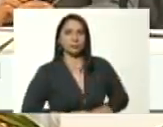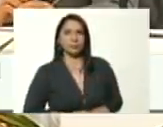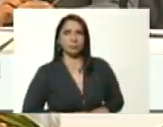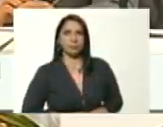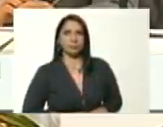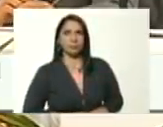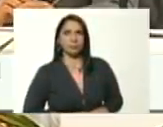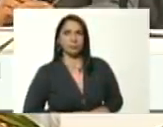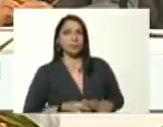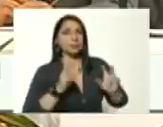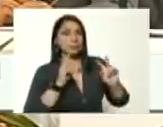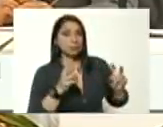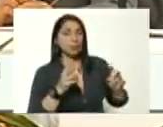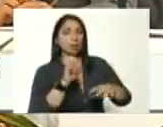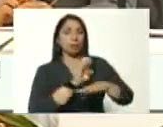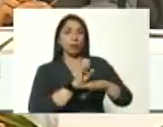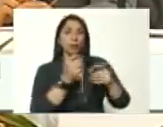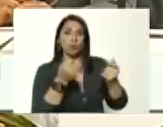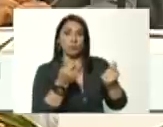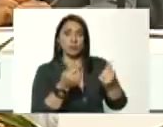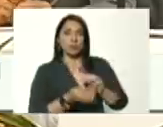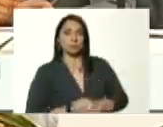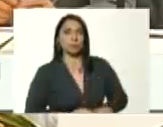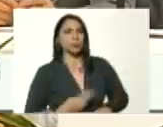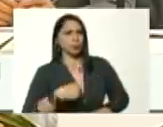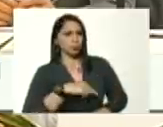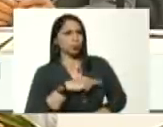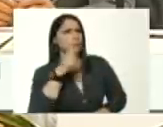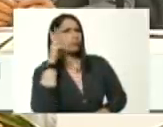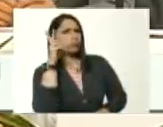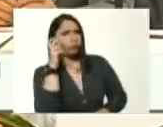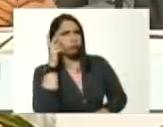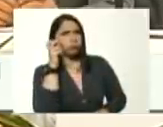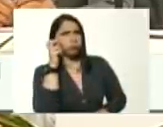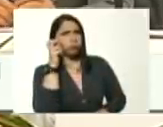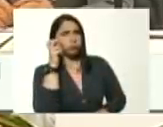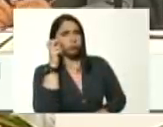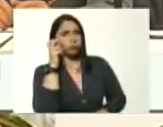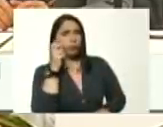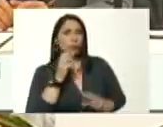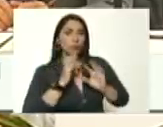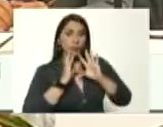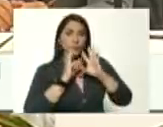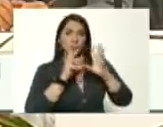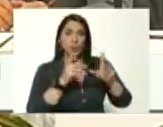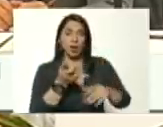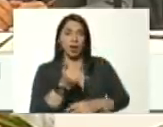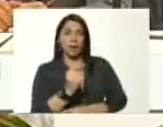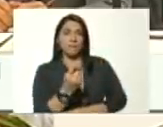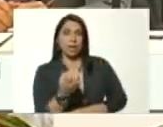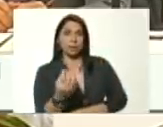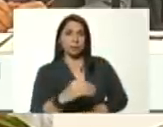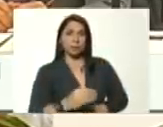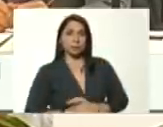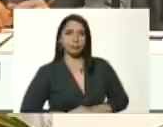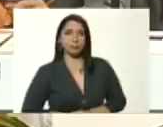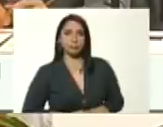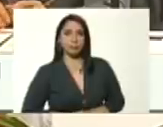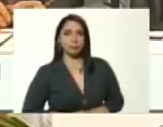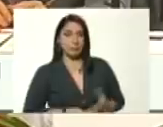en materia de economía nosotros hemos escuchado planteamientos que vienen del sector